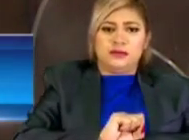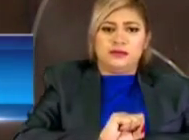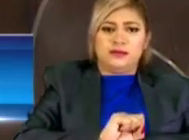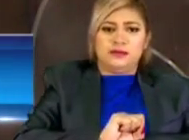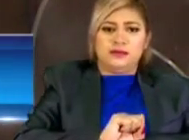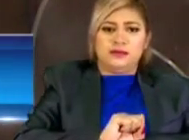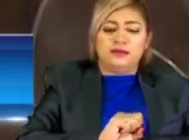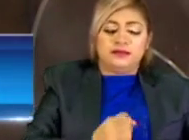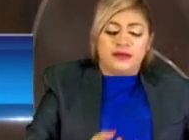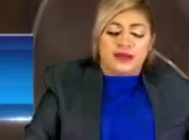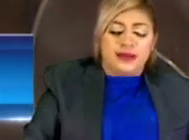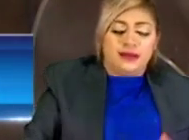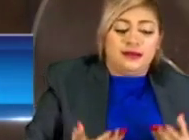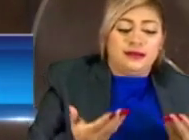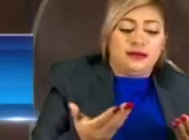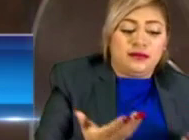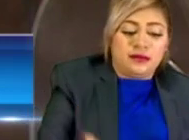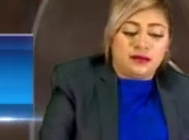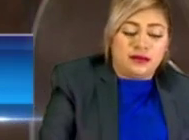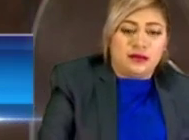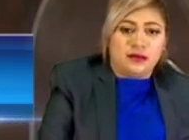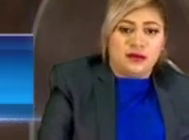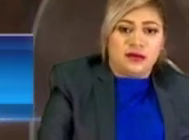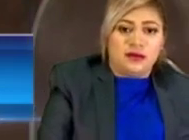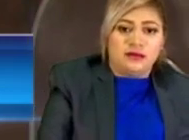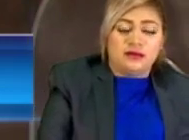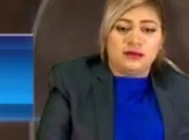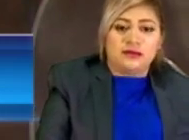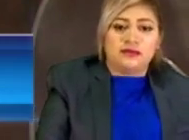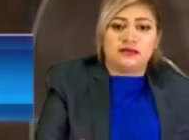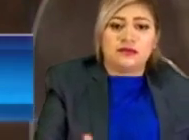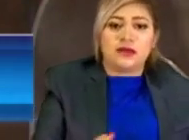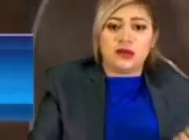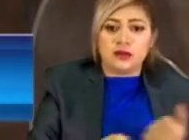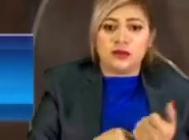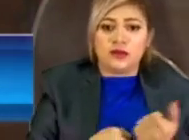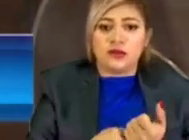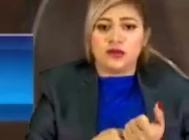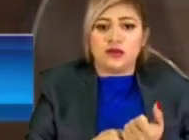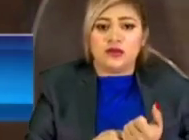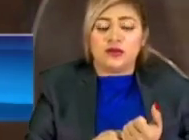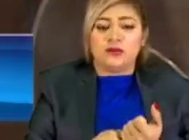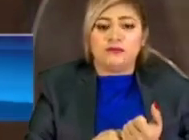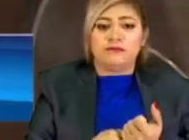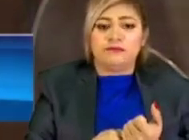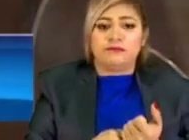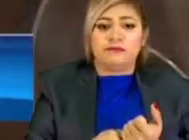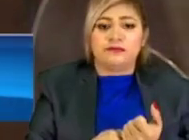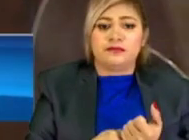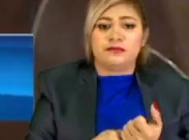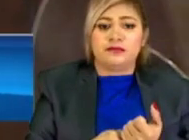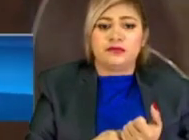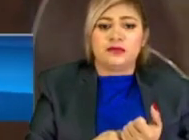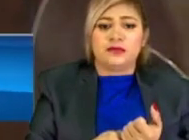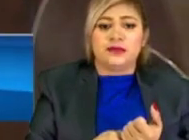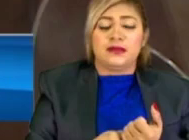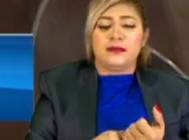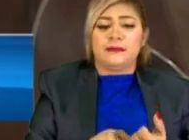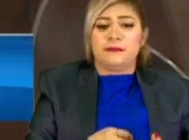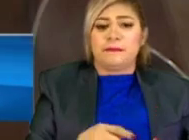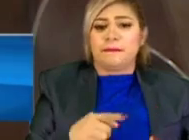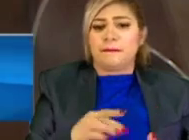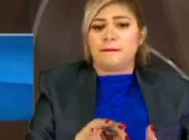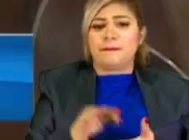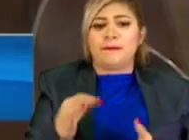La entrega de subsidios a la población para mitigar las necesidades más apremiantes, agravadas por la crisis